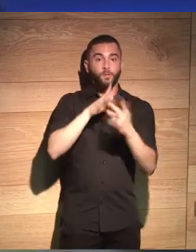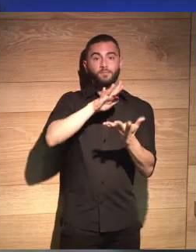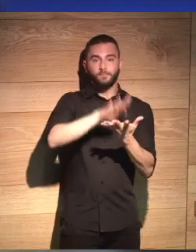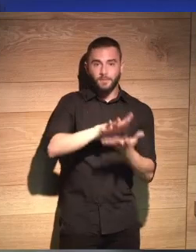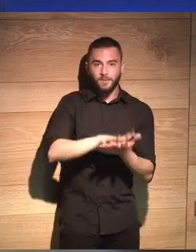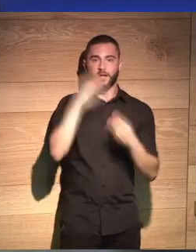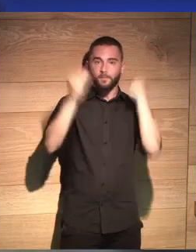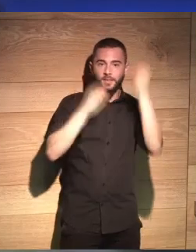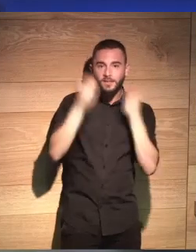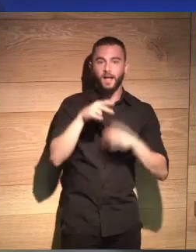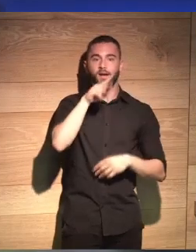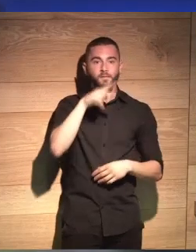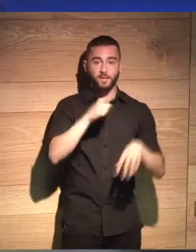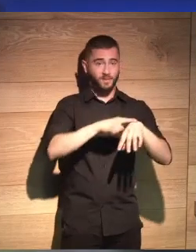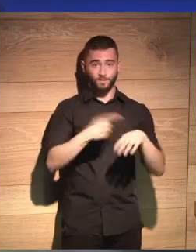hablar,